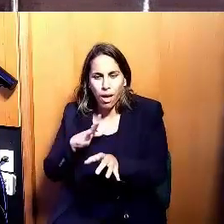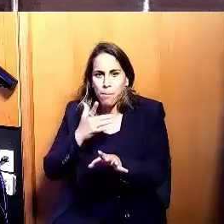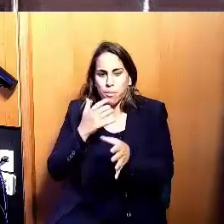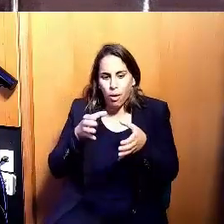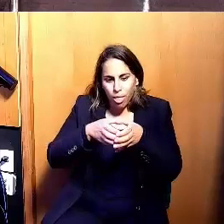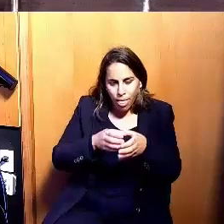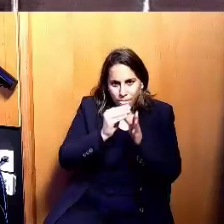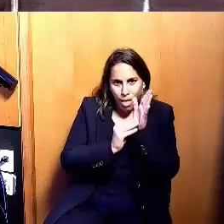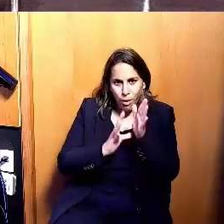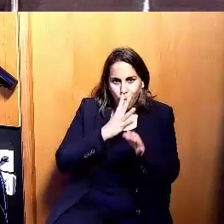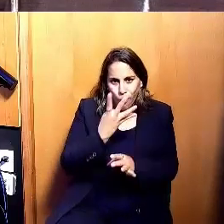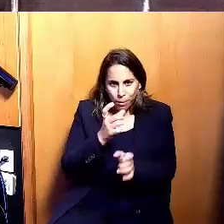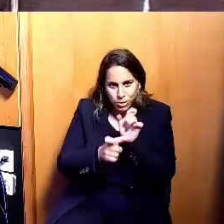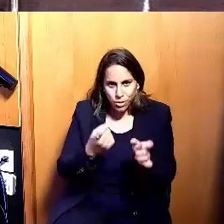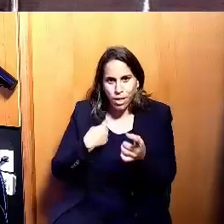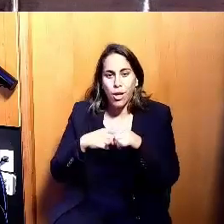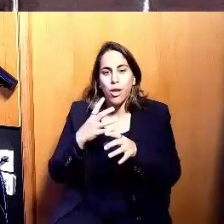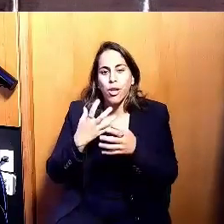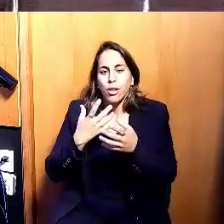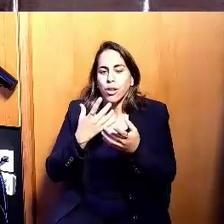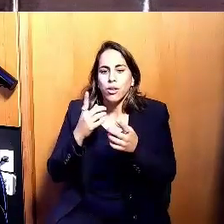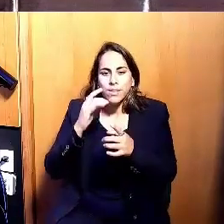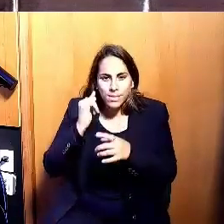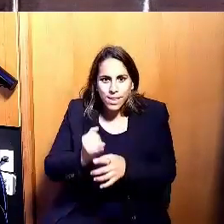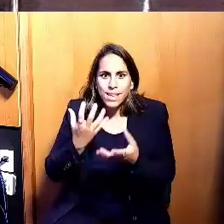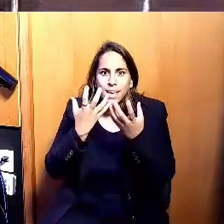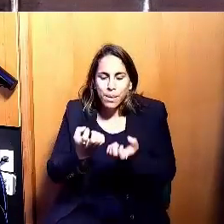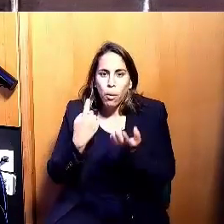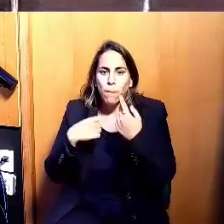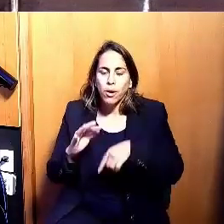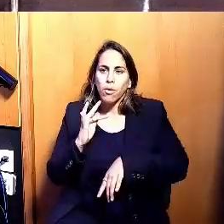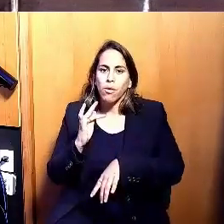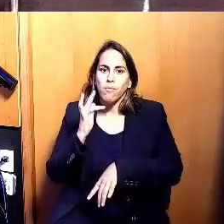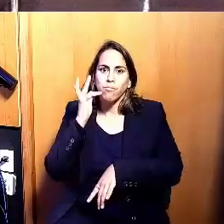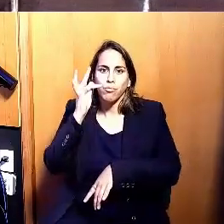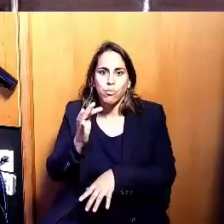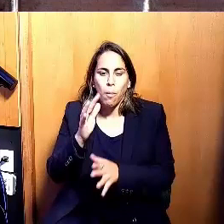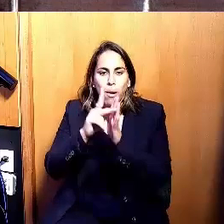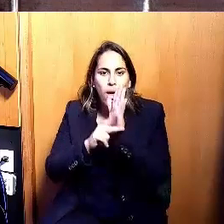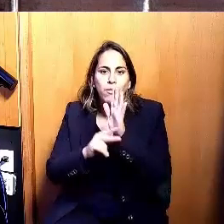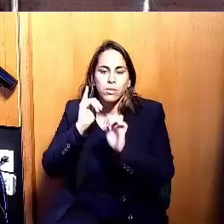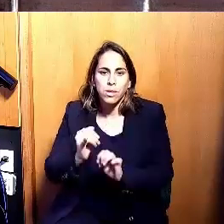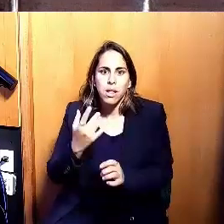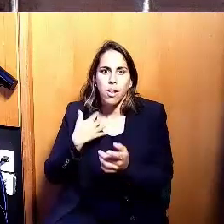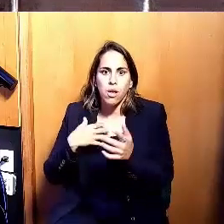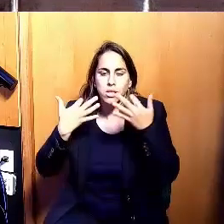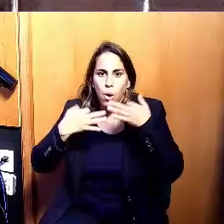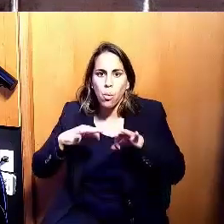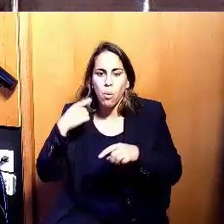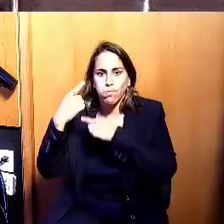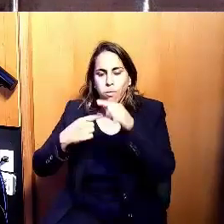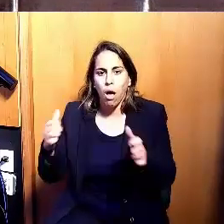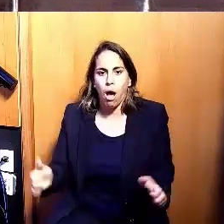4. Digo, no es que no lo querramos, pero sí es algo que planificamos y seguramente lo sigamos por esa línea,